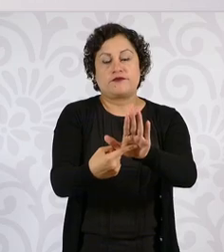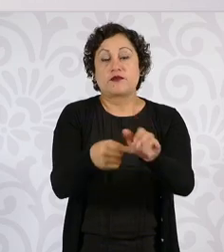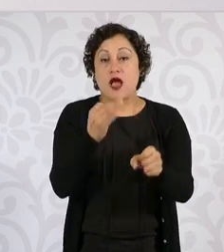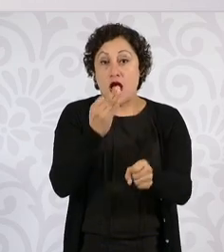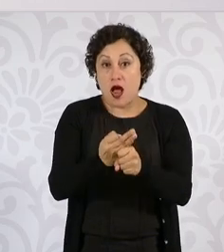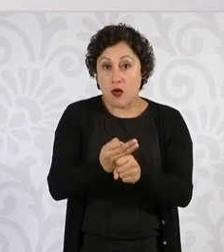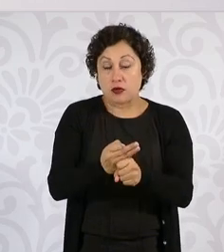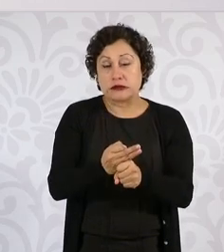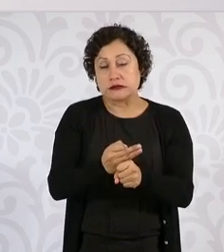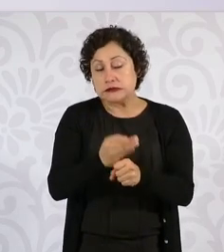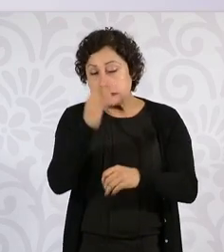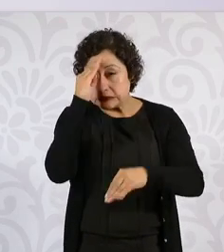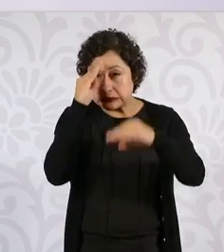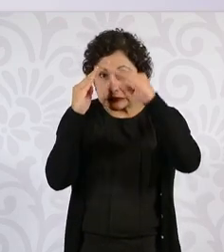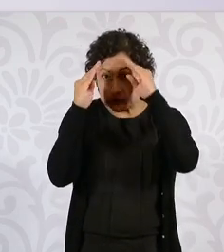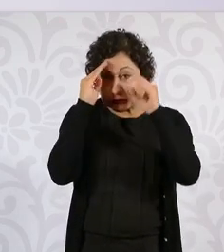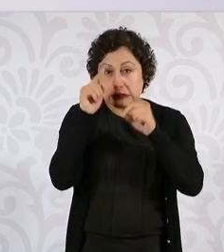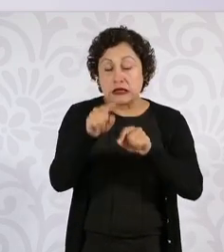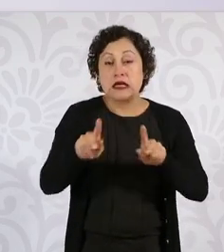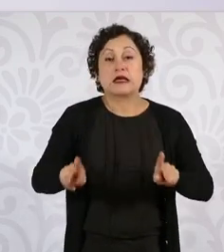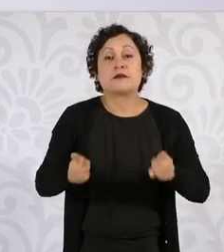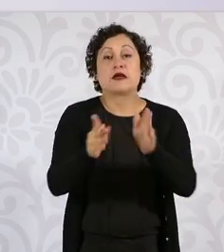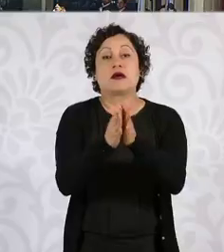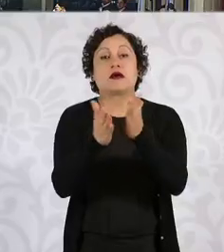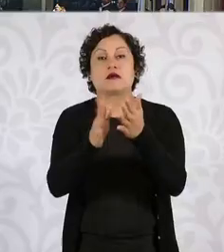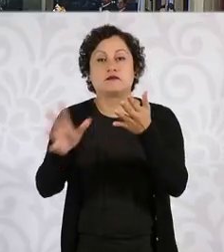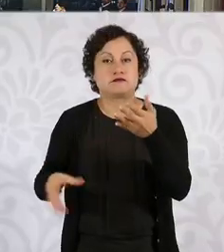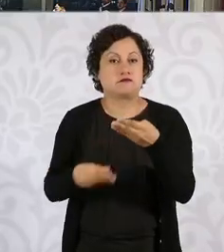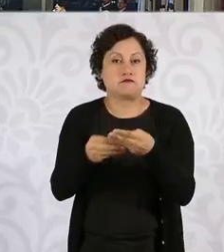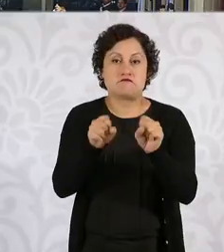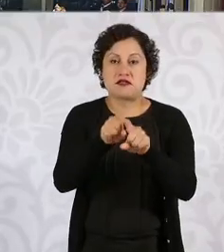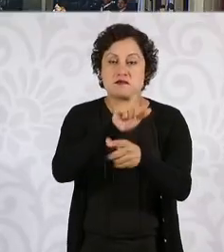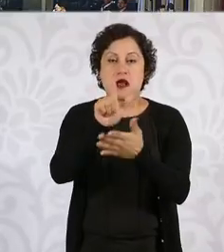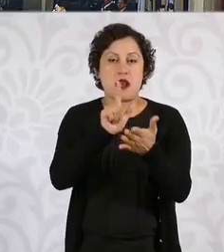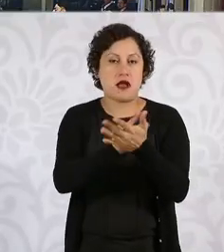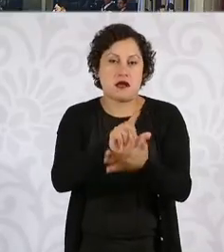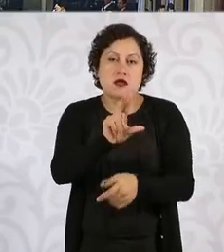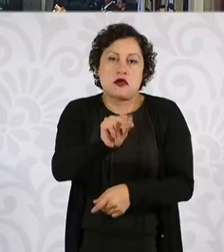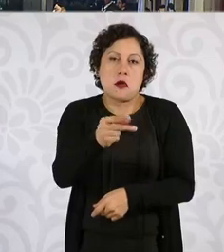pero le planteo que se revise. Bueno, muchas gracias.